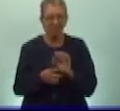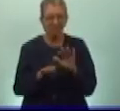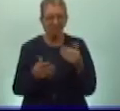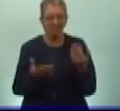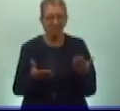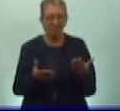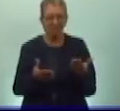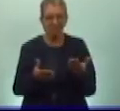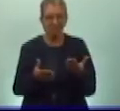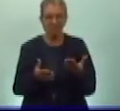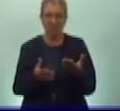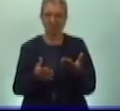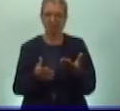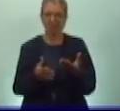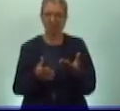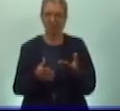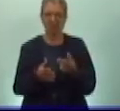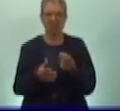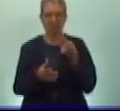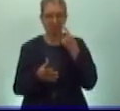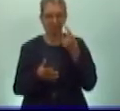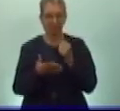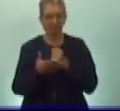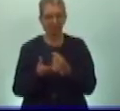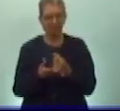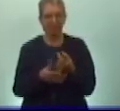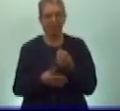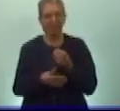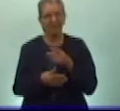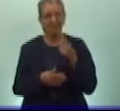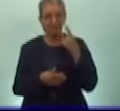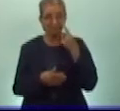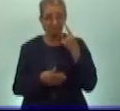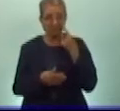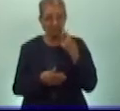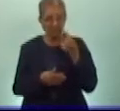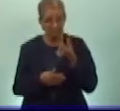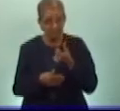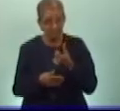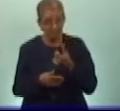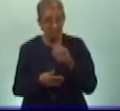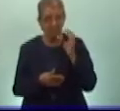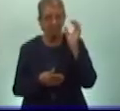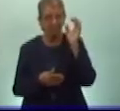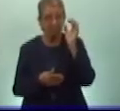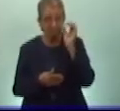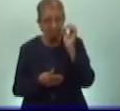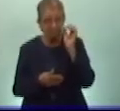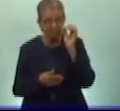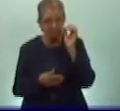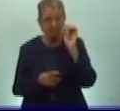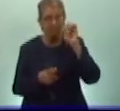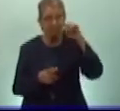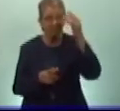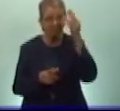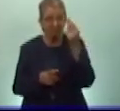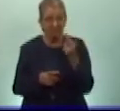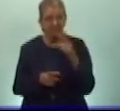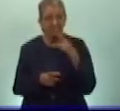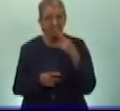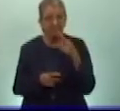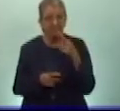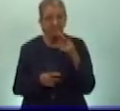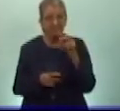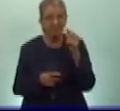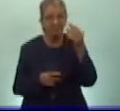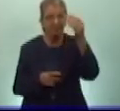ellos. Los ayudo. Fíjense que 0 por 2 es igual a 0. El